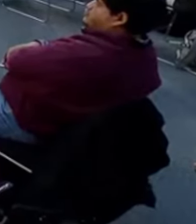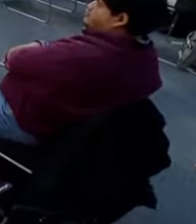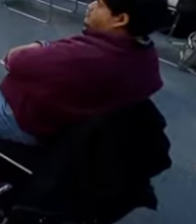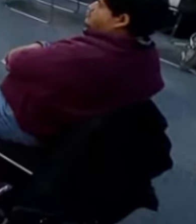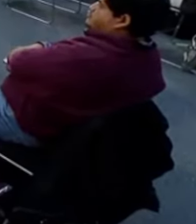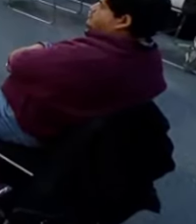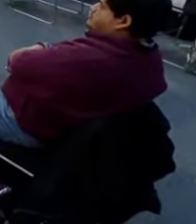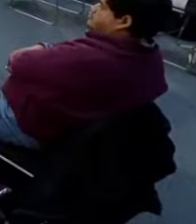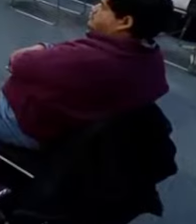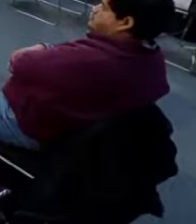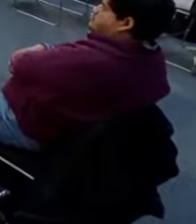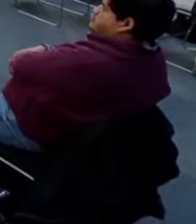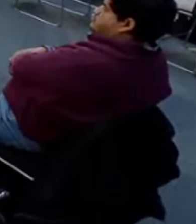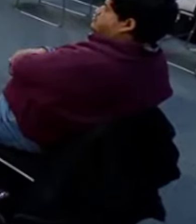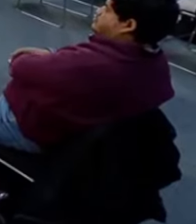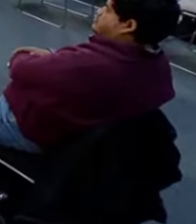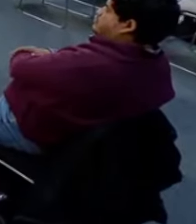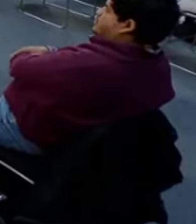que me ha dado